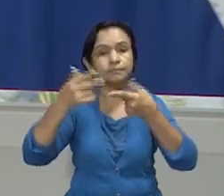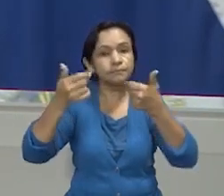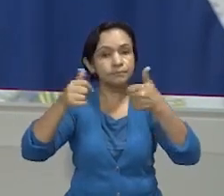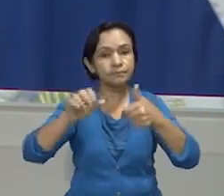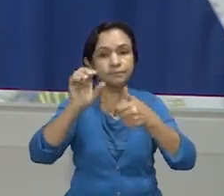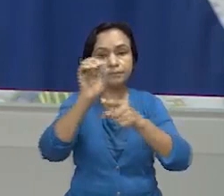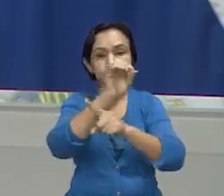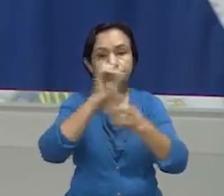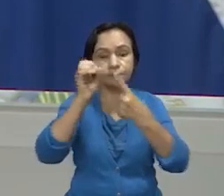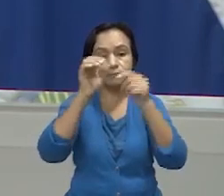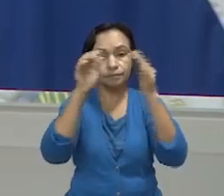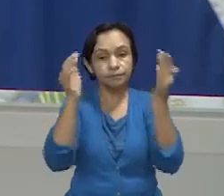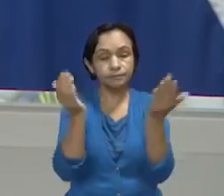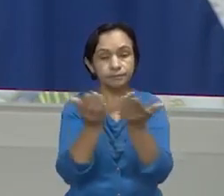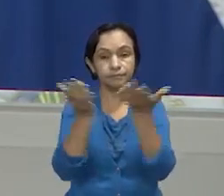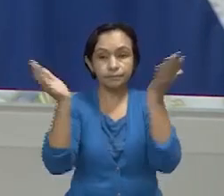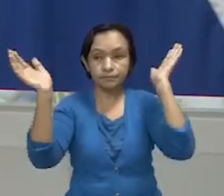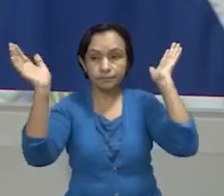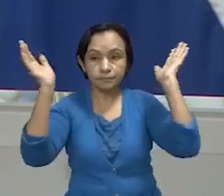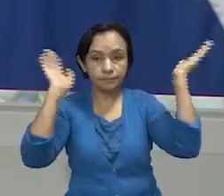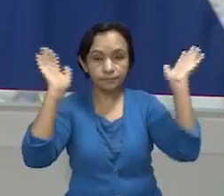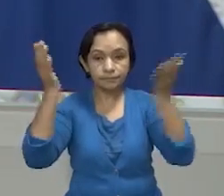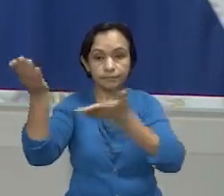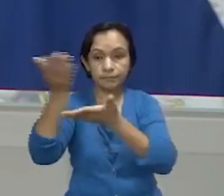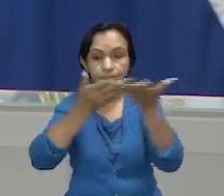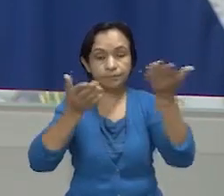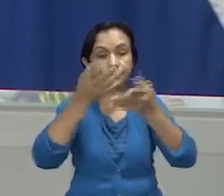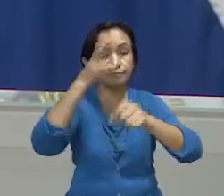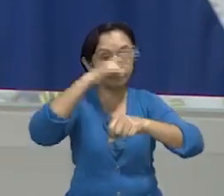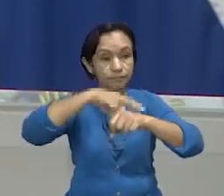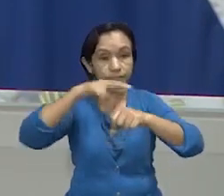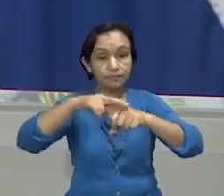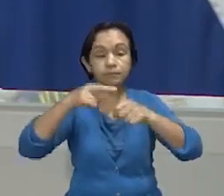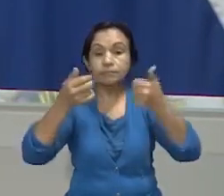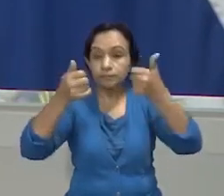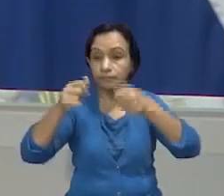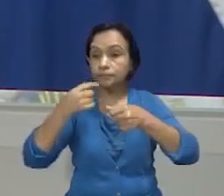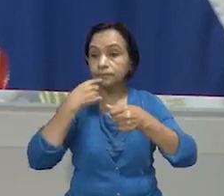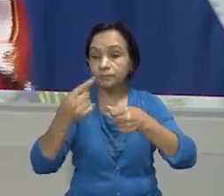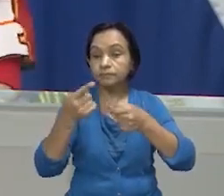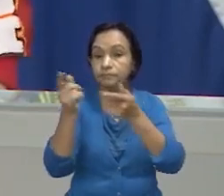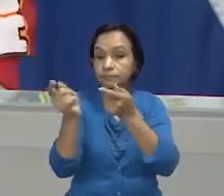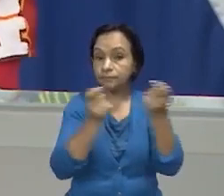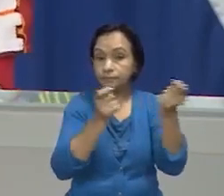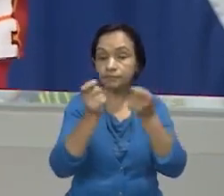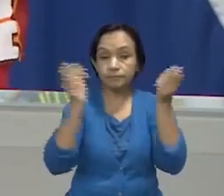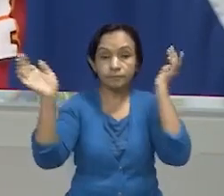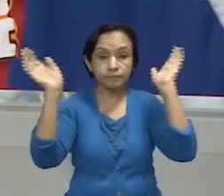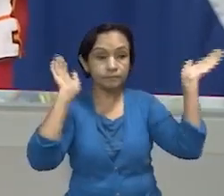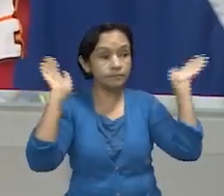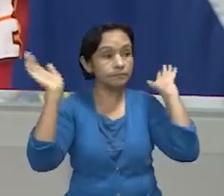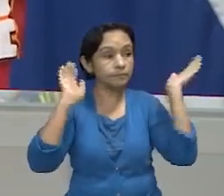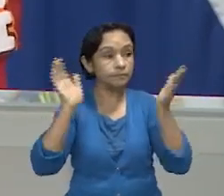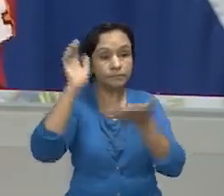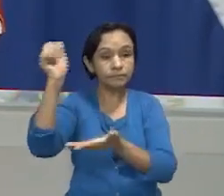la Organización Mundial del Comercio, estableciendo reglas transparentes y predecibles que rijan el comercio y